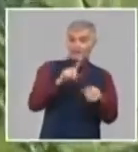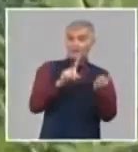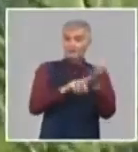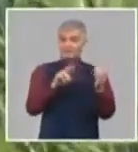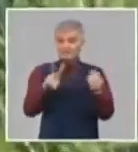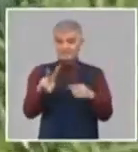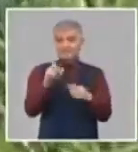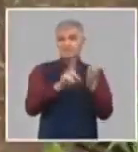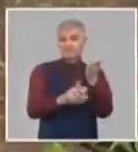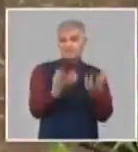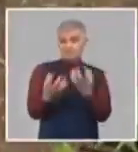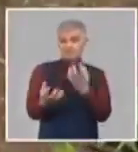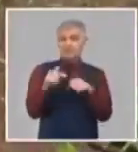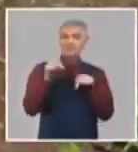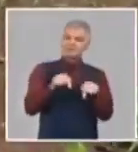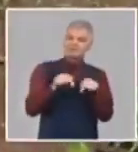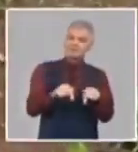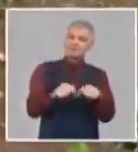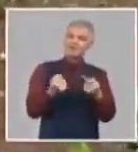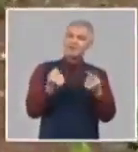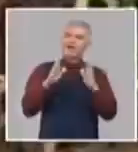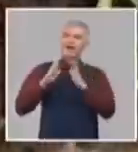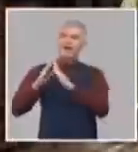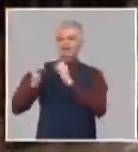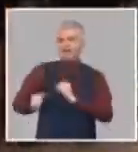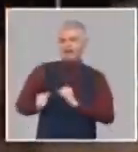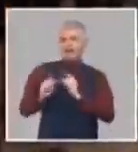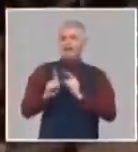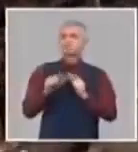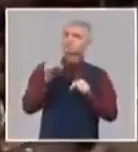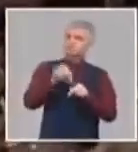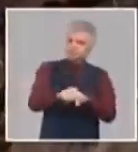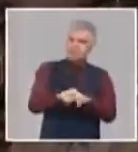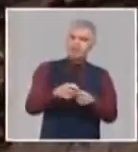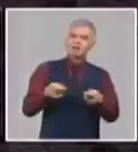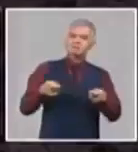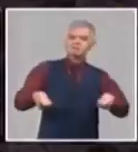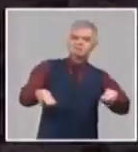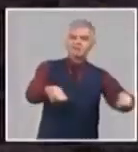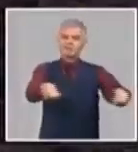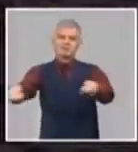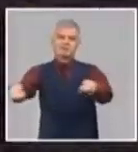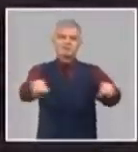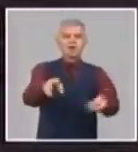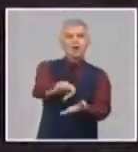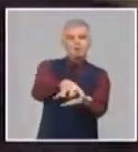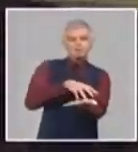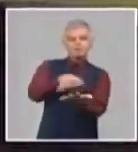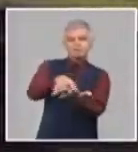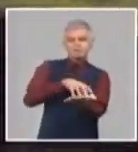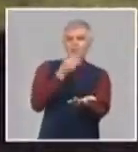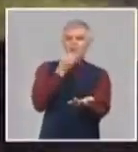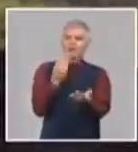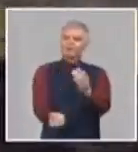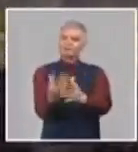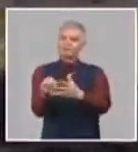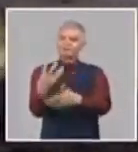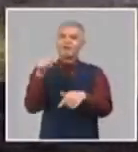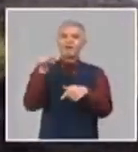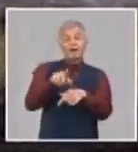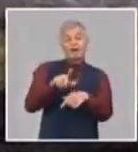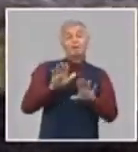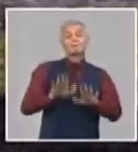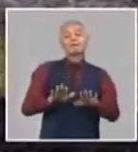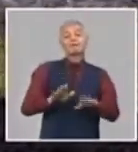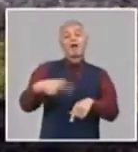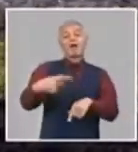quedarse en casa y protegidos, hacen de los surcos el mejor de los escenarios en que pueda esperarse un 17 de mayo.